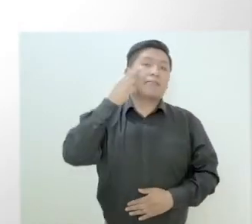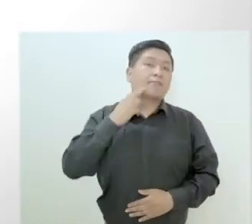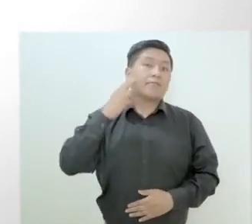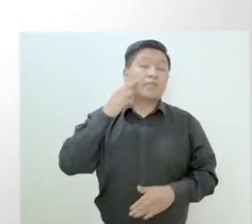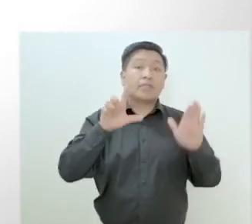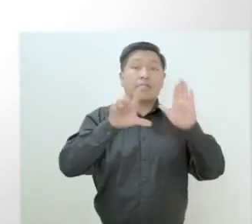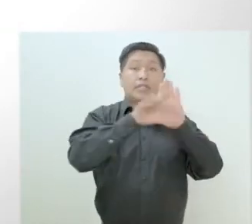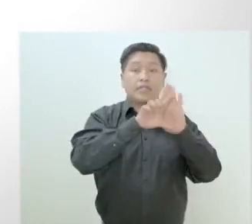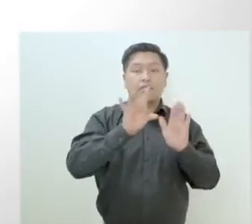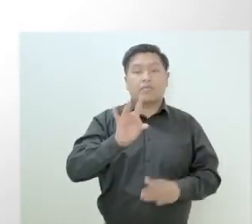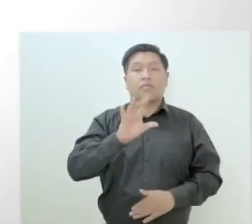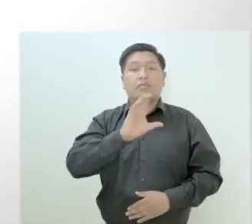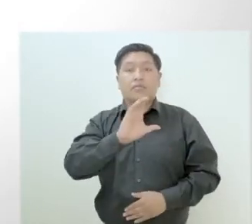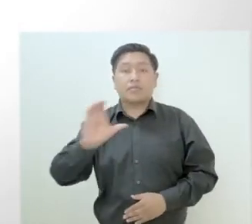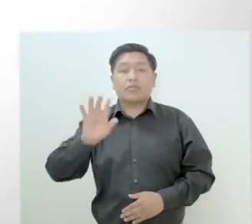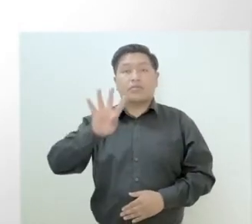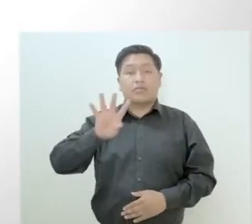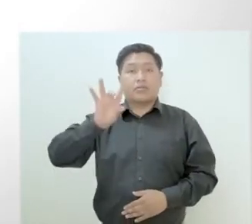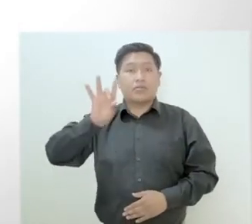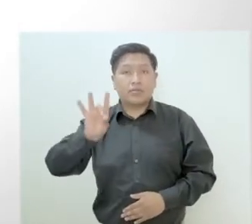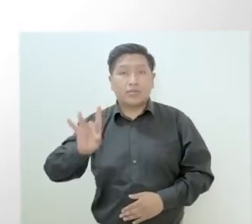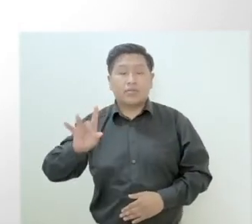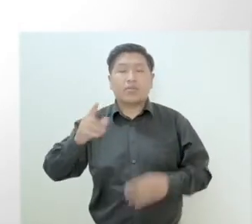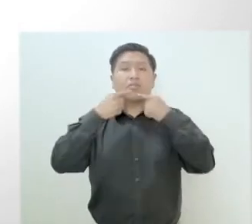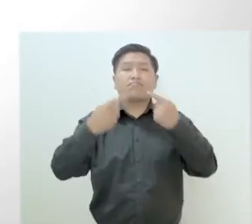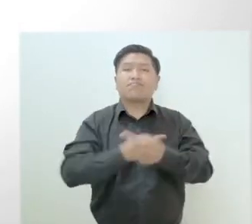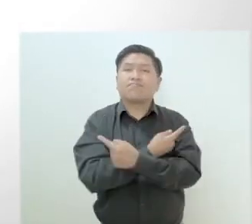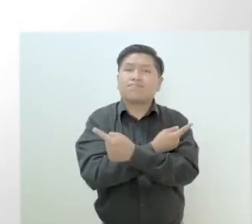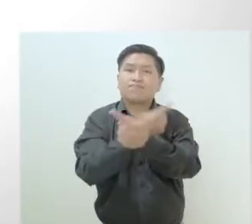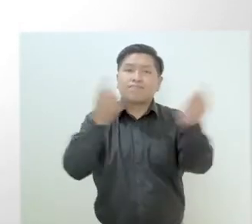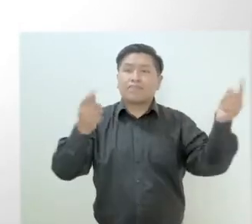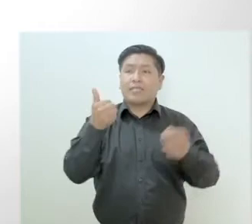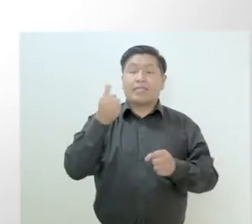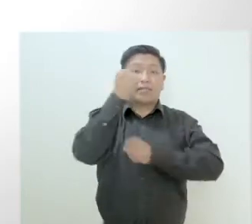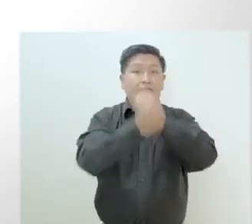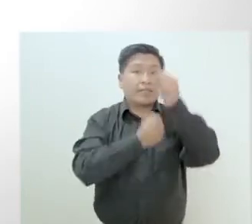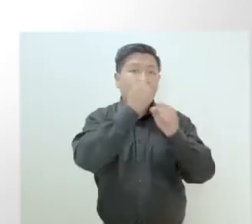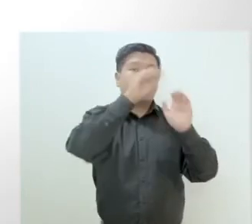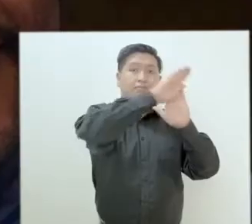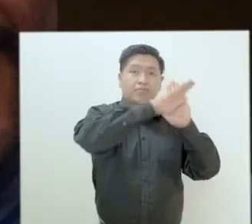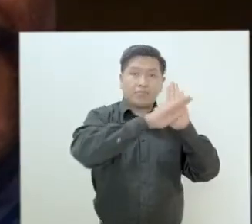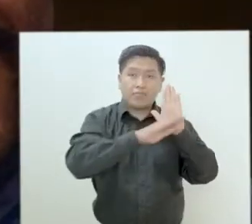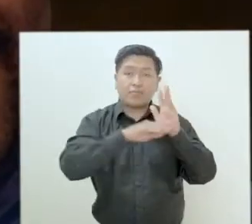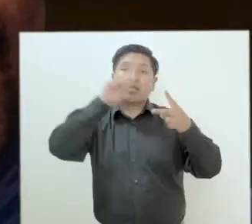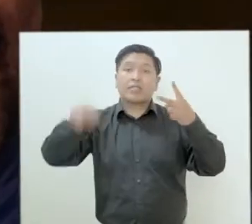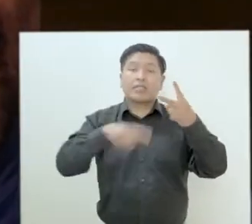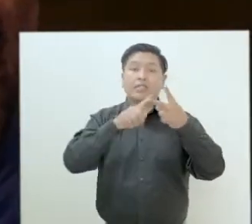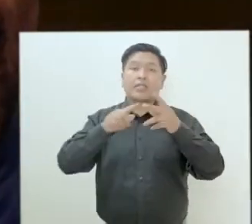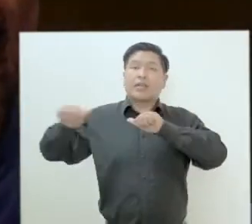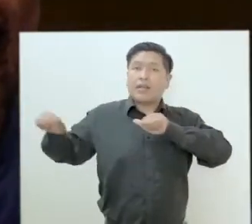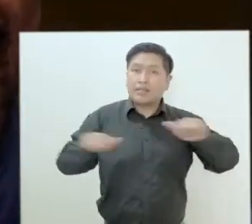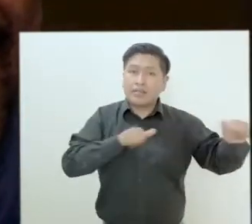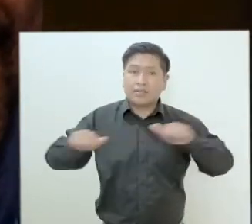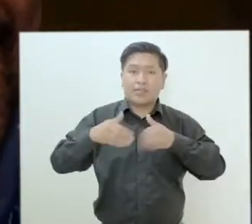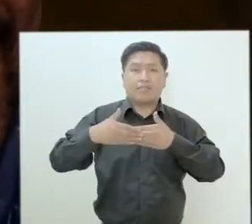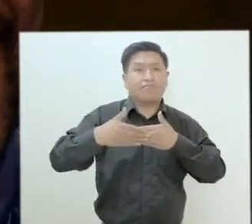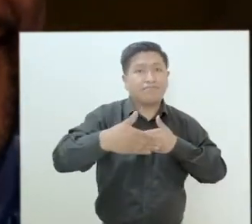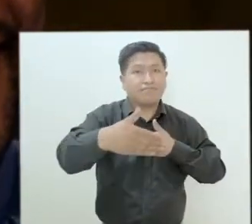Ley 848. Declaración del Decenio Internacional y el Programa de Actividades para